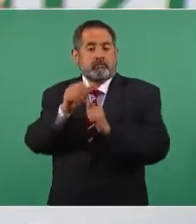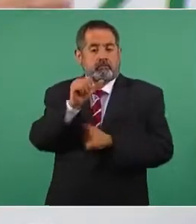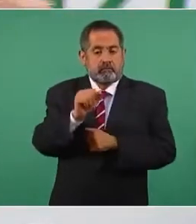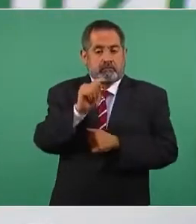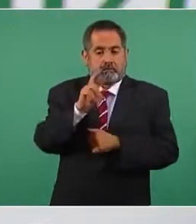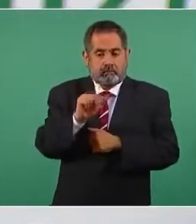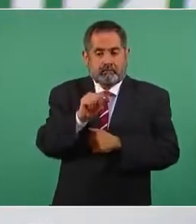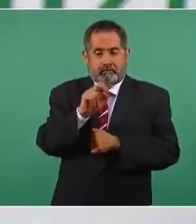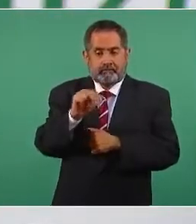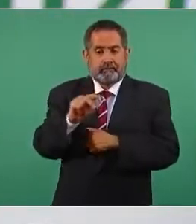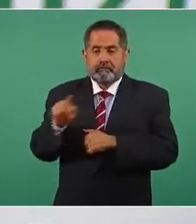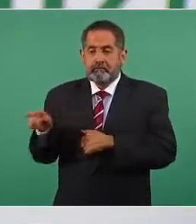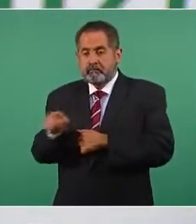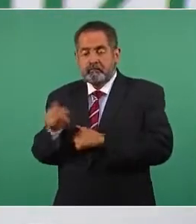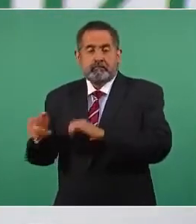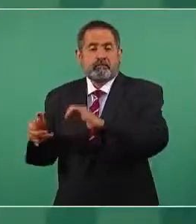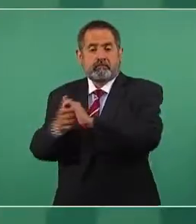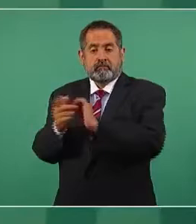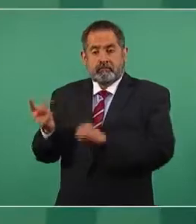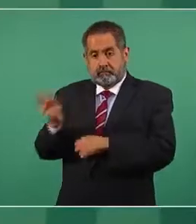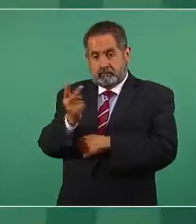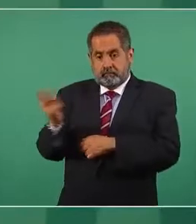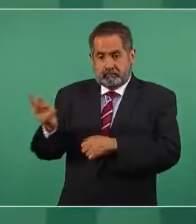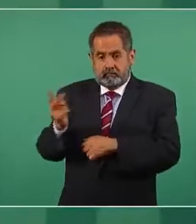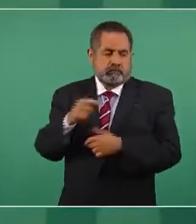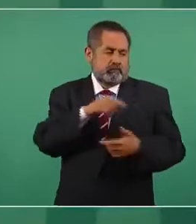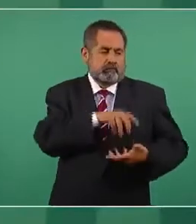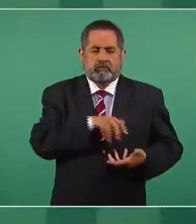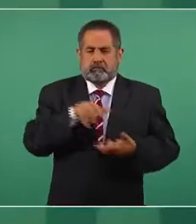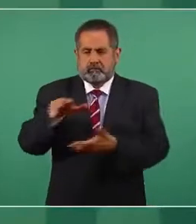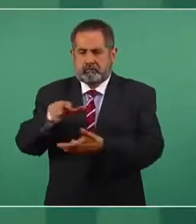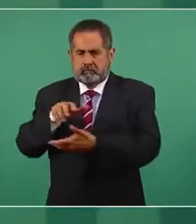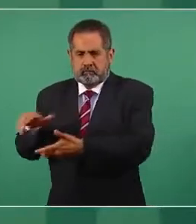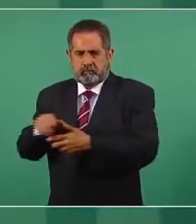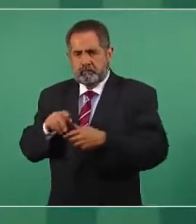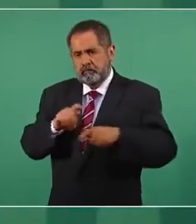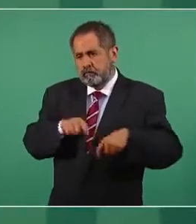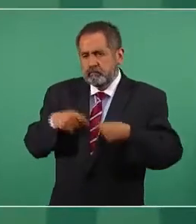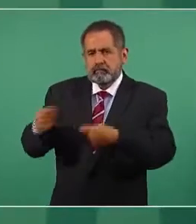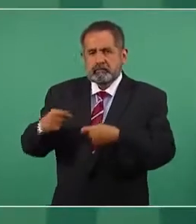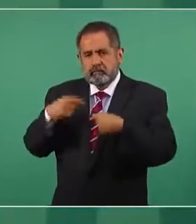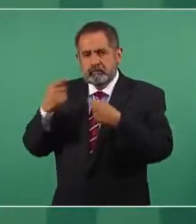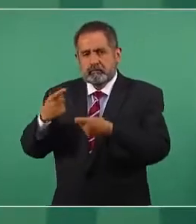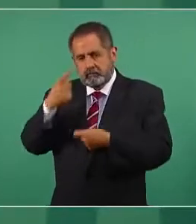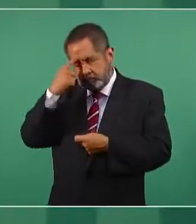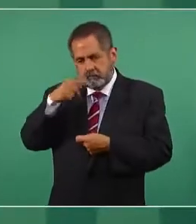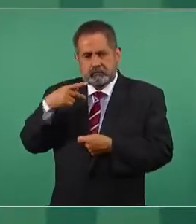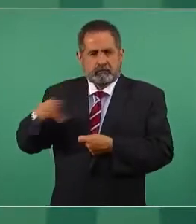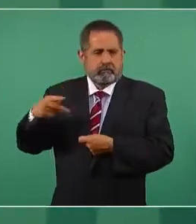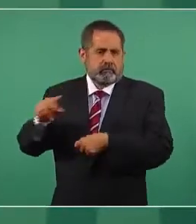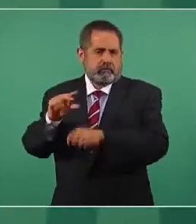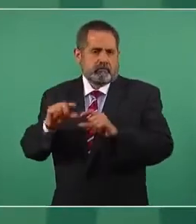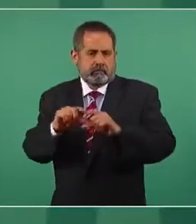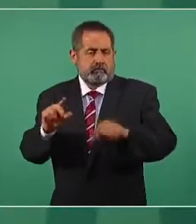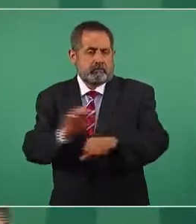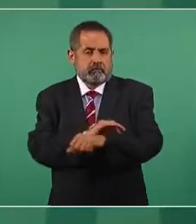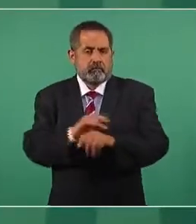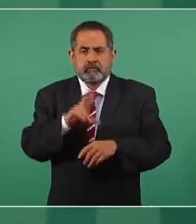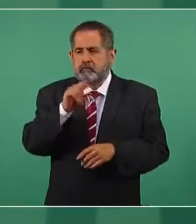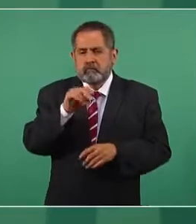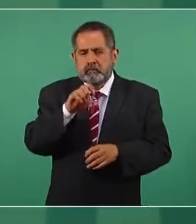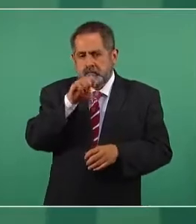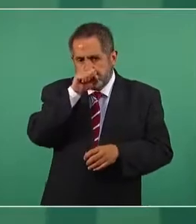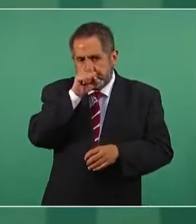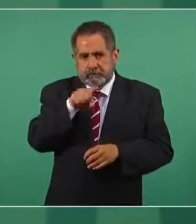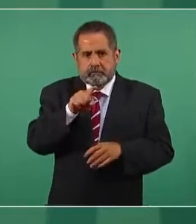señaladamente Argentina, pero hay otros, y pues ya están recibiendo o van a recibir ya sus vacunas, pero no tiene que ver